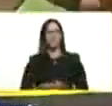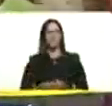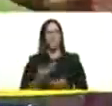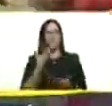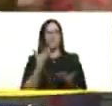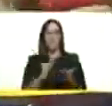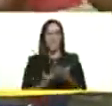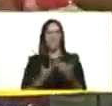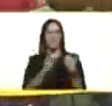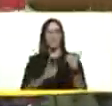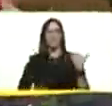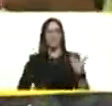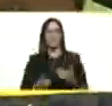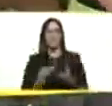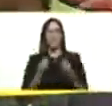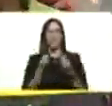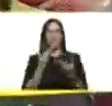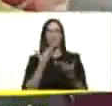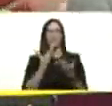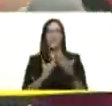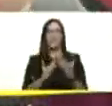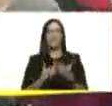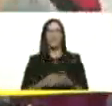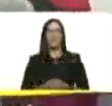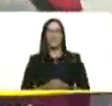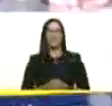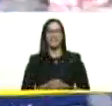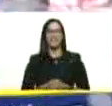Gracias, presidente. Muchas